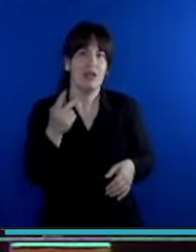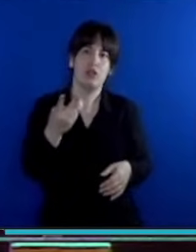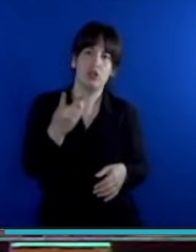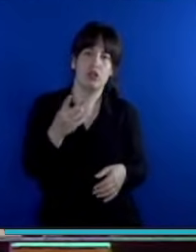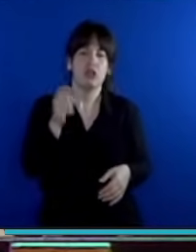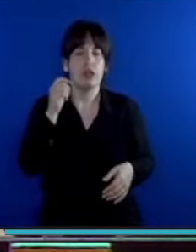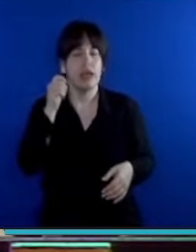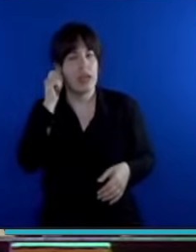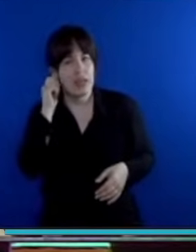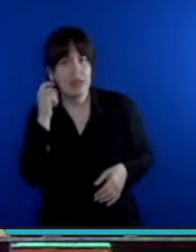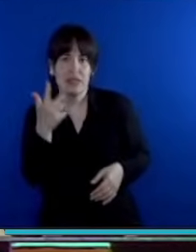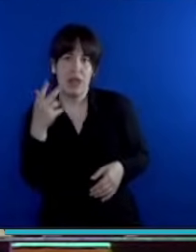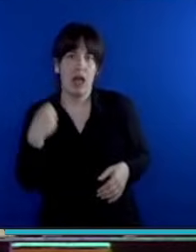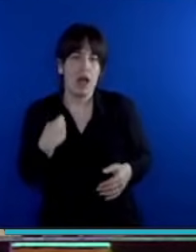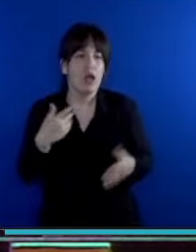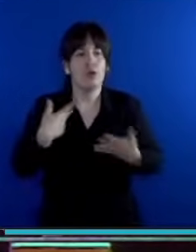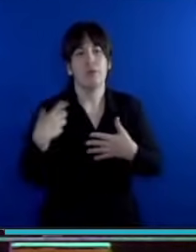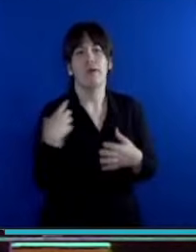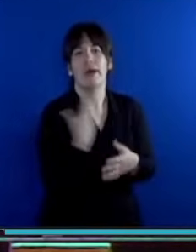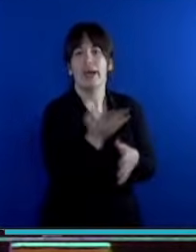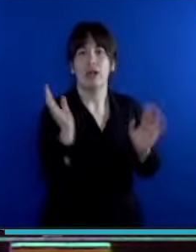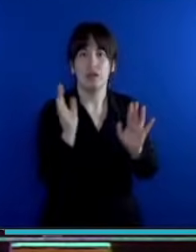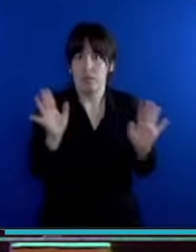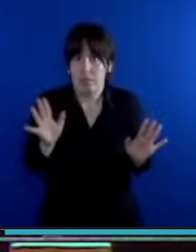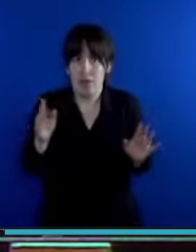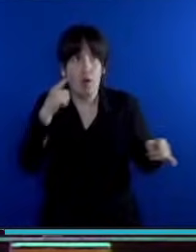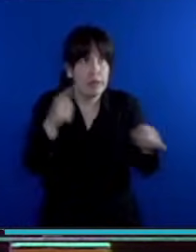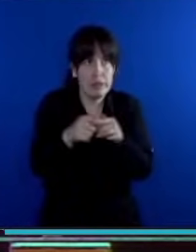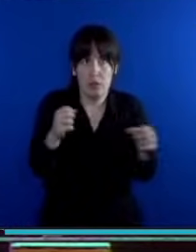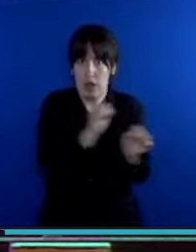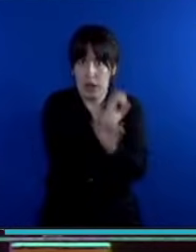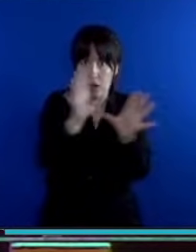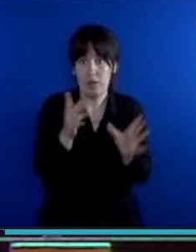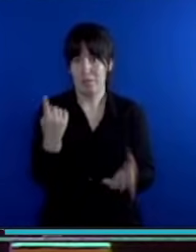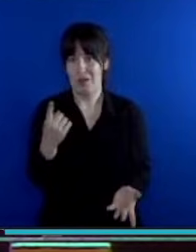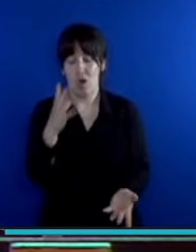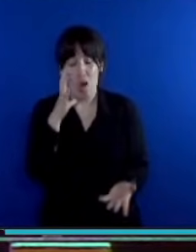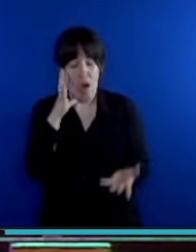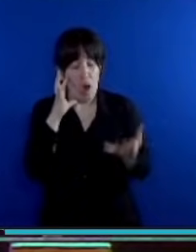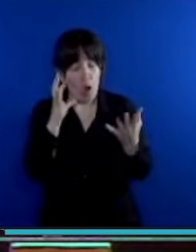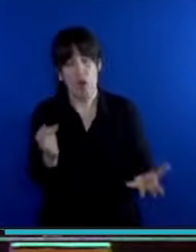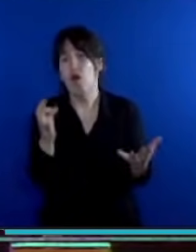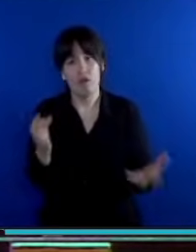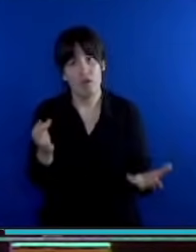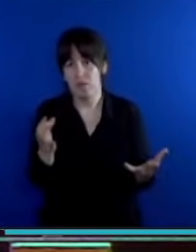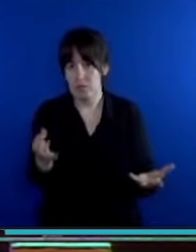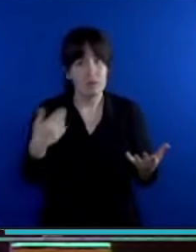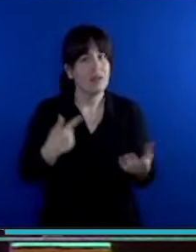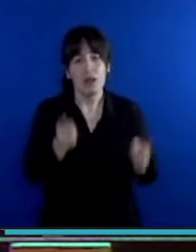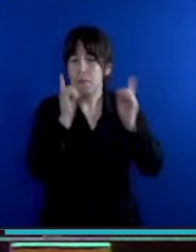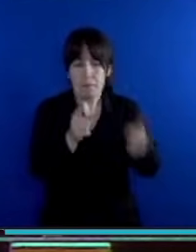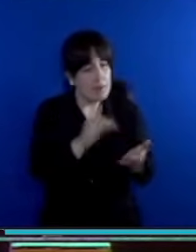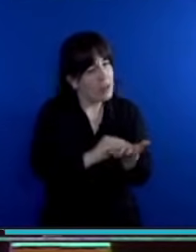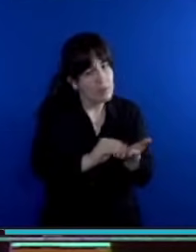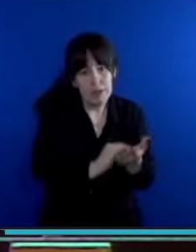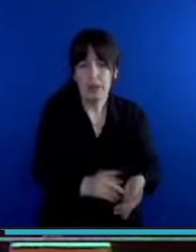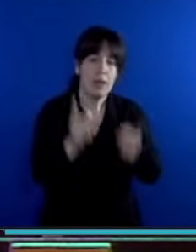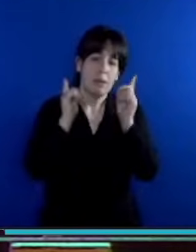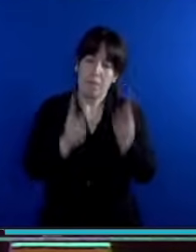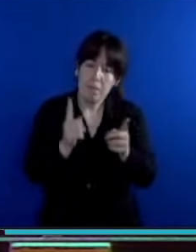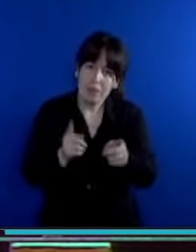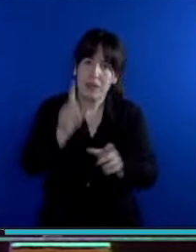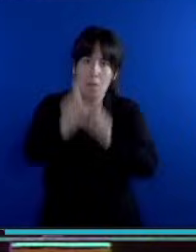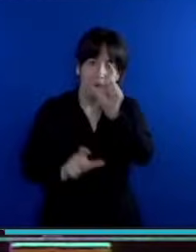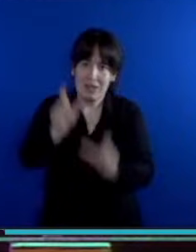de objetivos con los que estamos de acuerdo, pero que es evidente que van a caer en los mismos administrativos, en las mismas auxiliares,